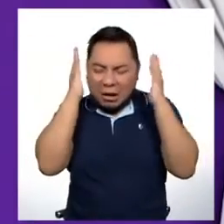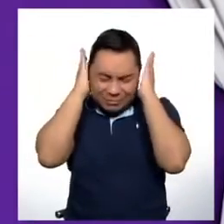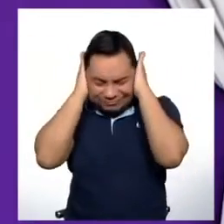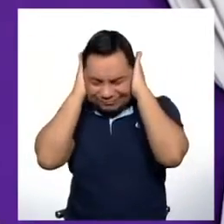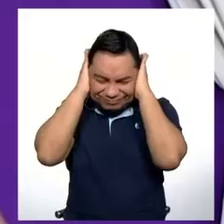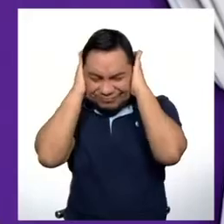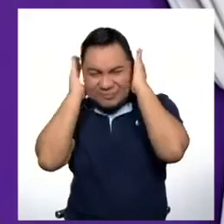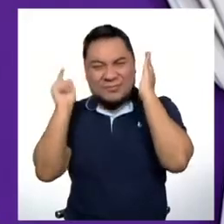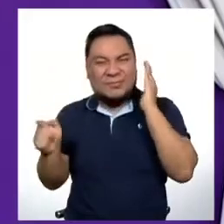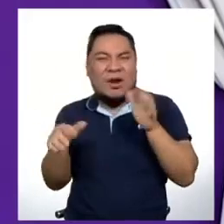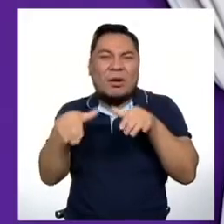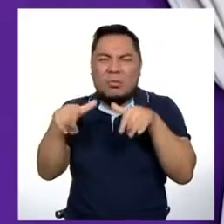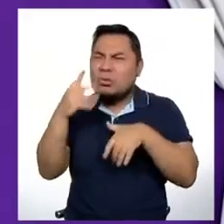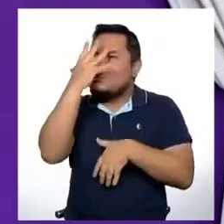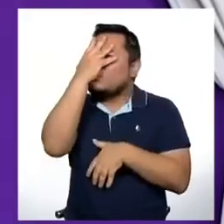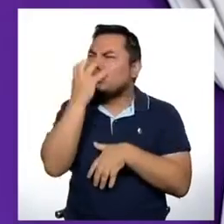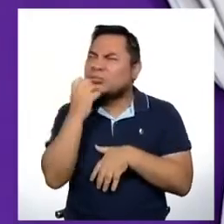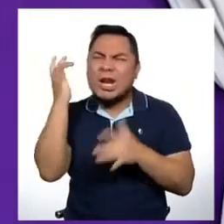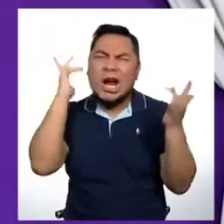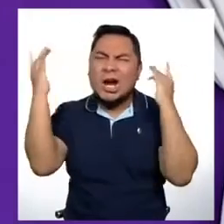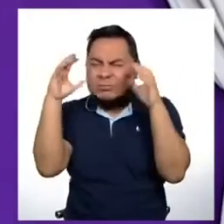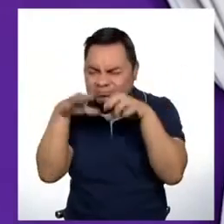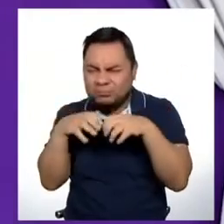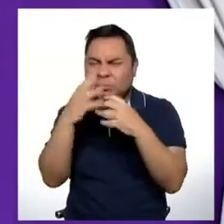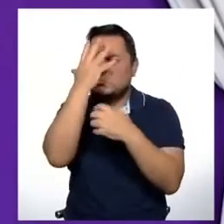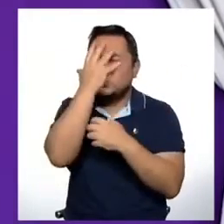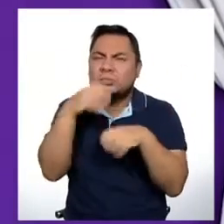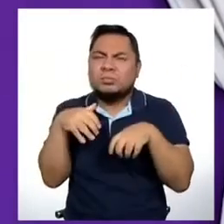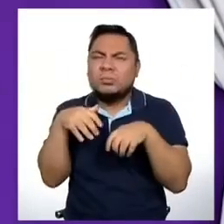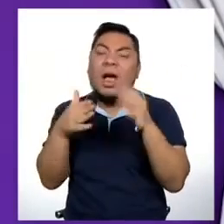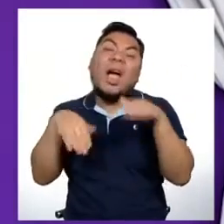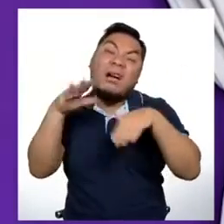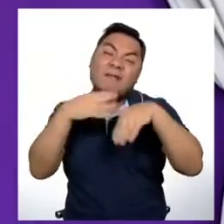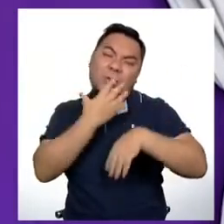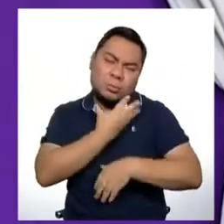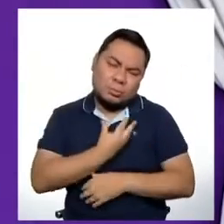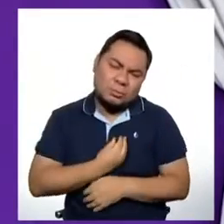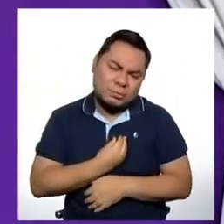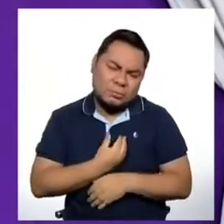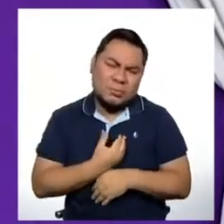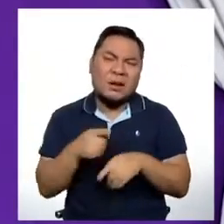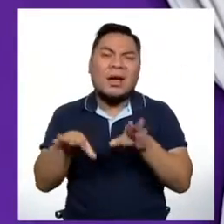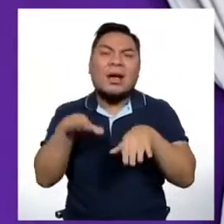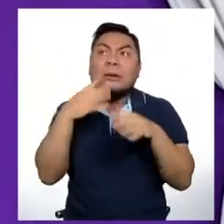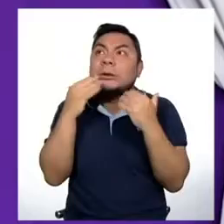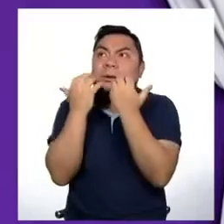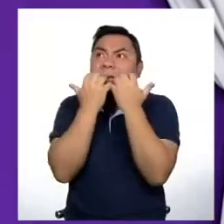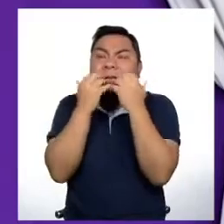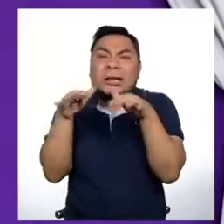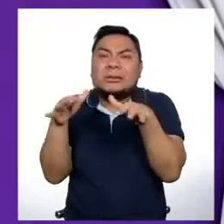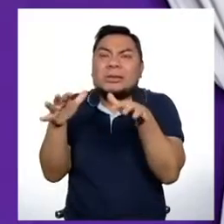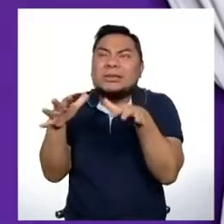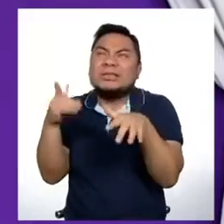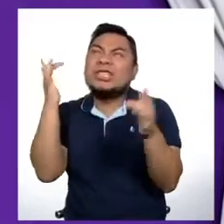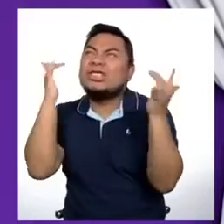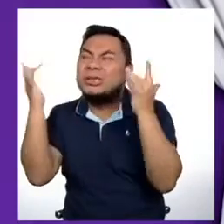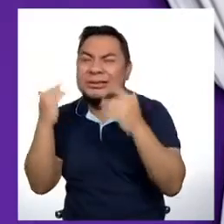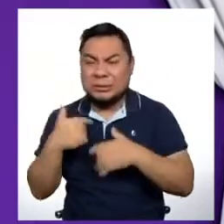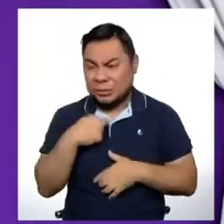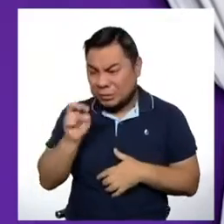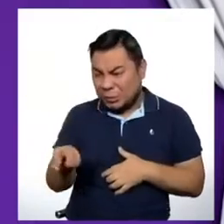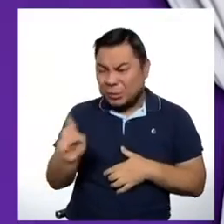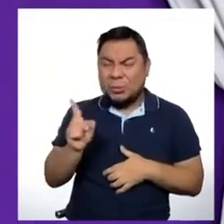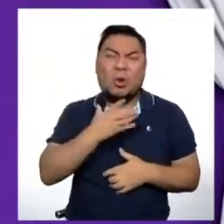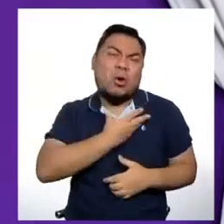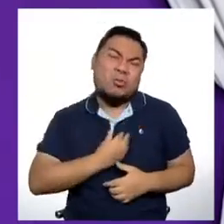El ruido lo pone muy molesto. A veces lo pone triste. A veces lo pone muy nervioso. Y yo no quiero que esté ni molesto,